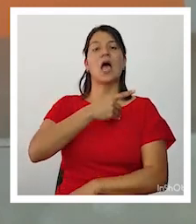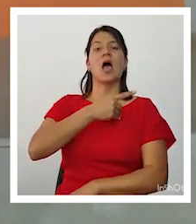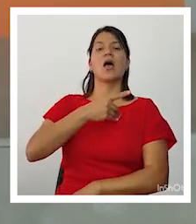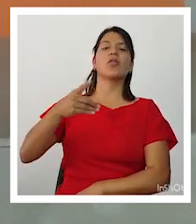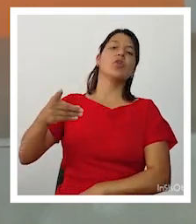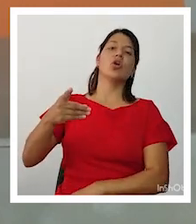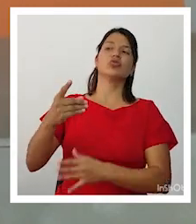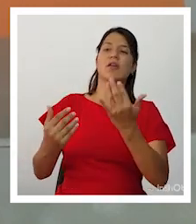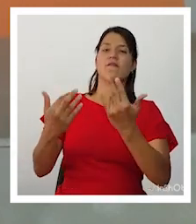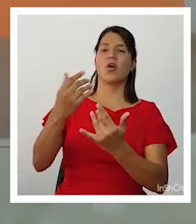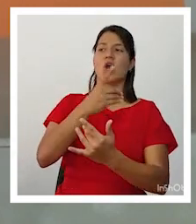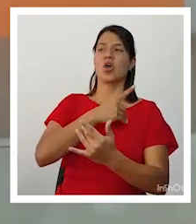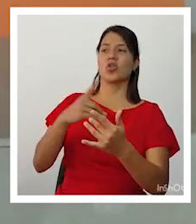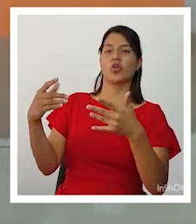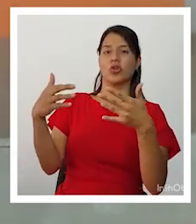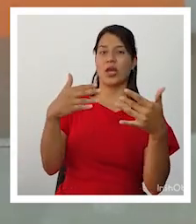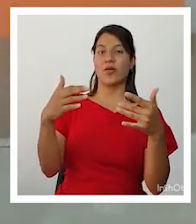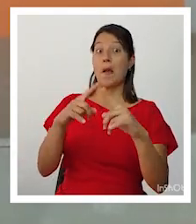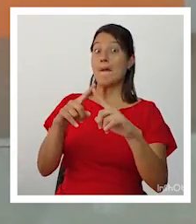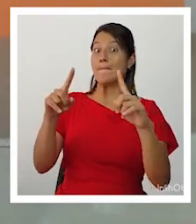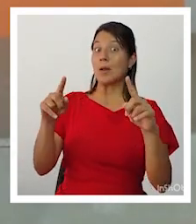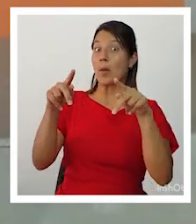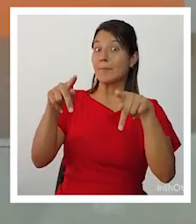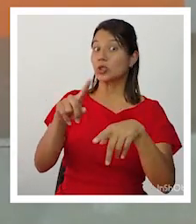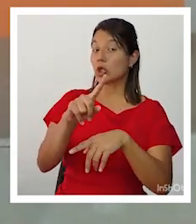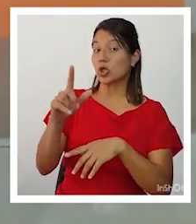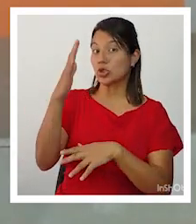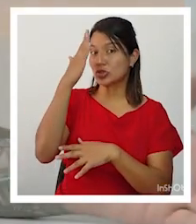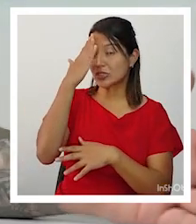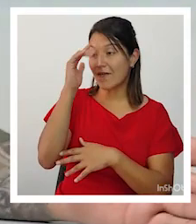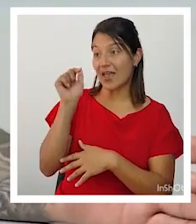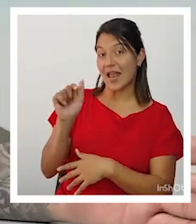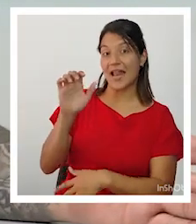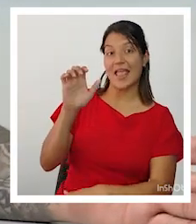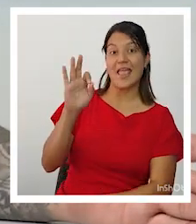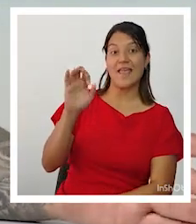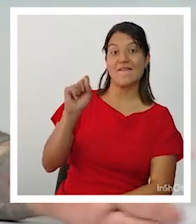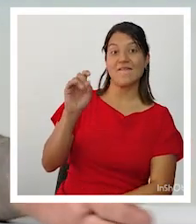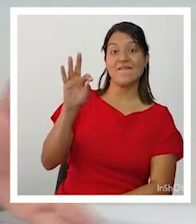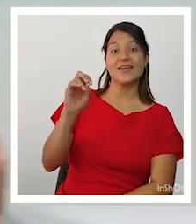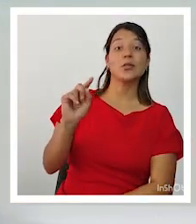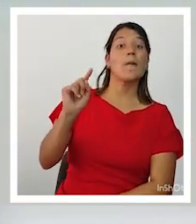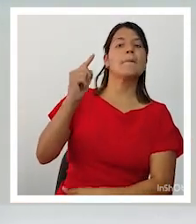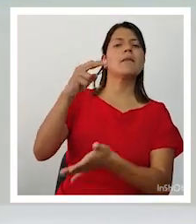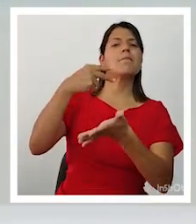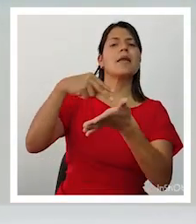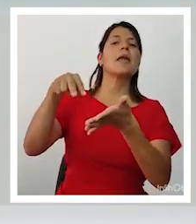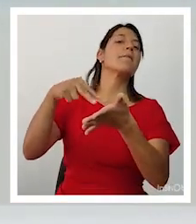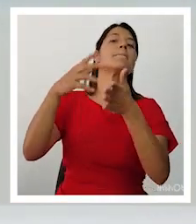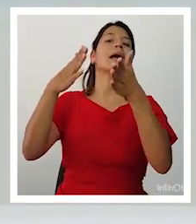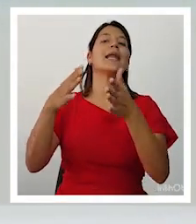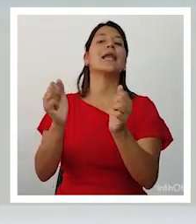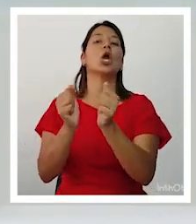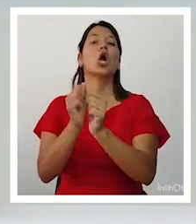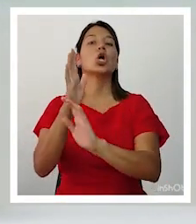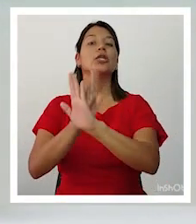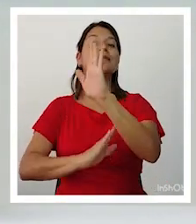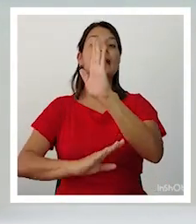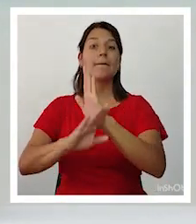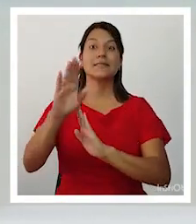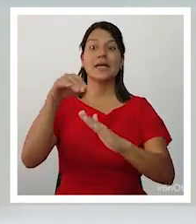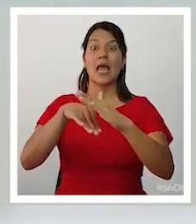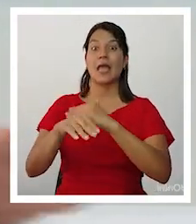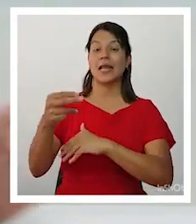la guerra. Y lo que no saben es que Hefesto fue el primer bailarín con discapacidad que se encuentra en la